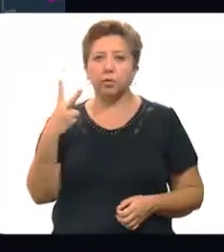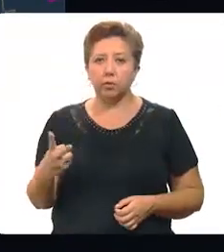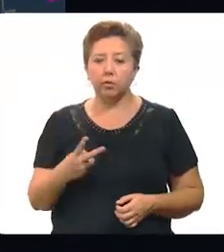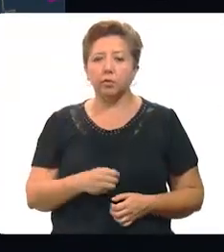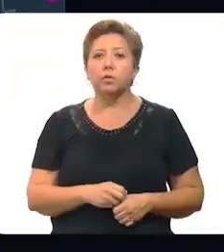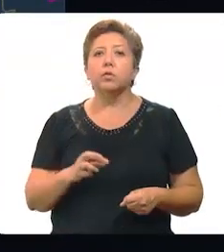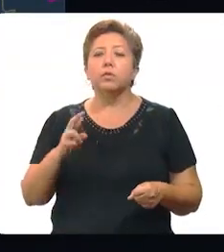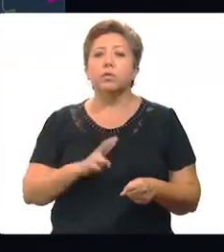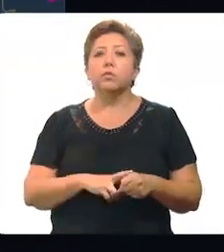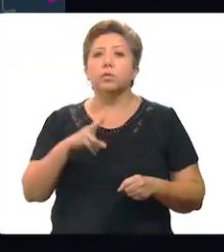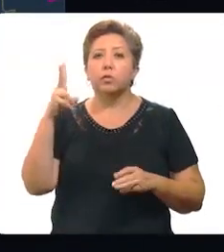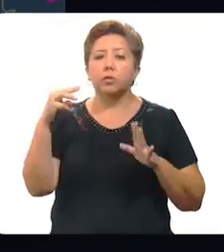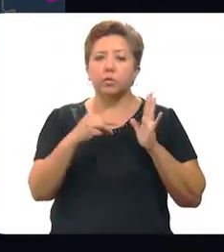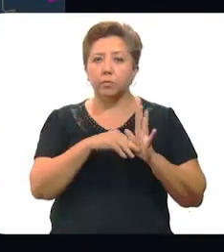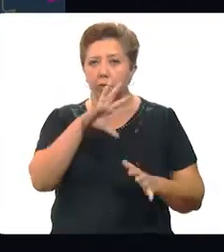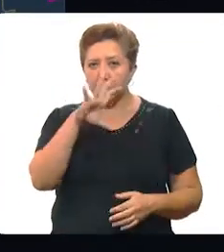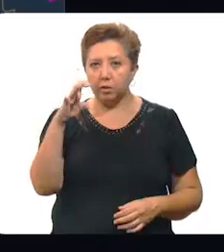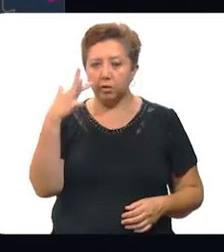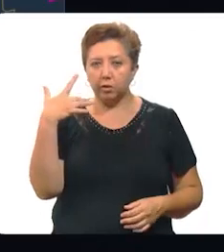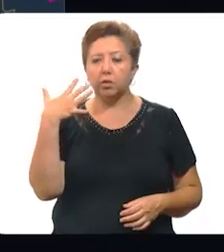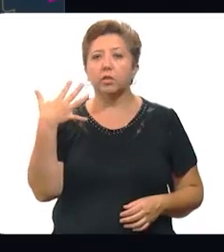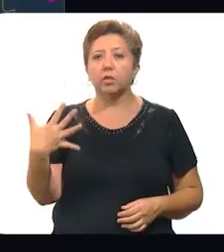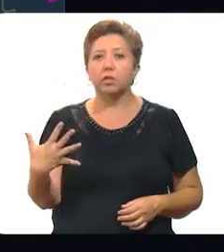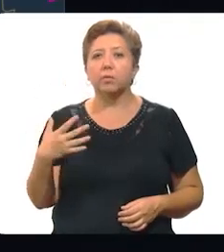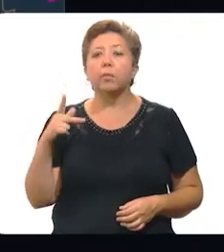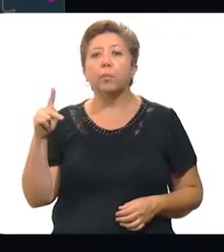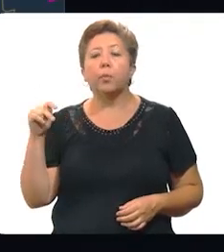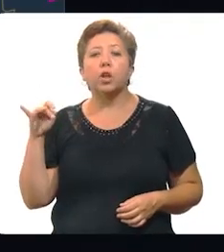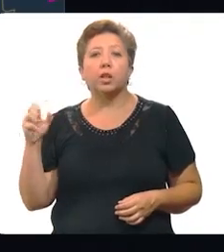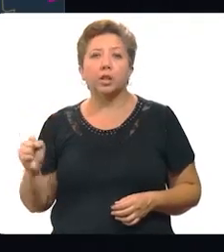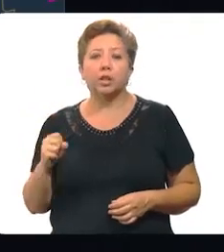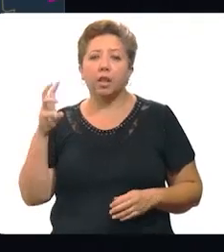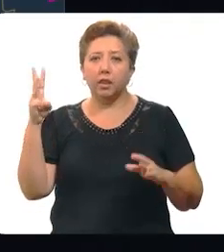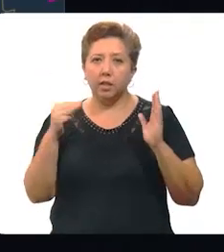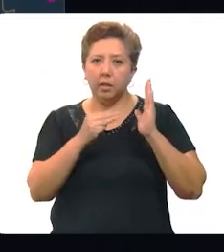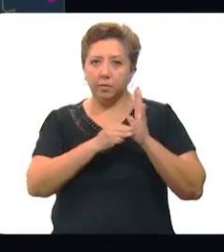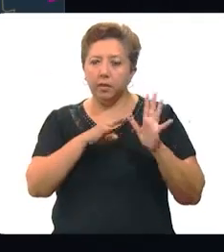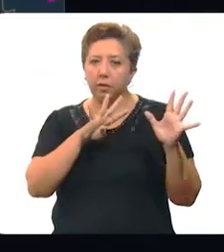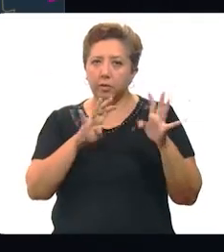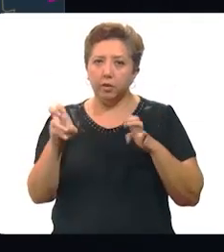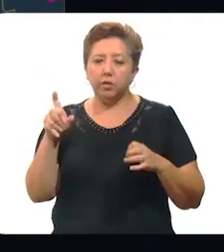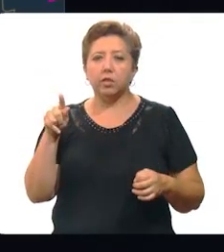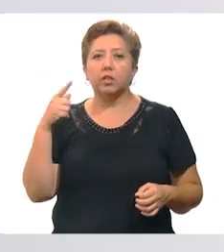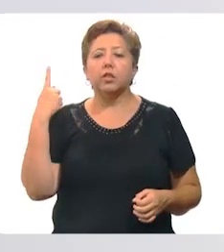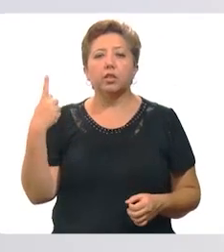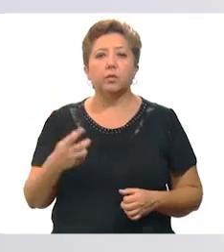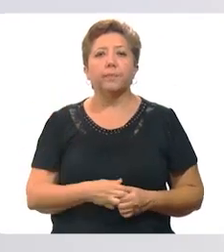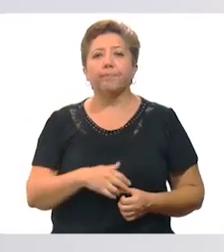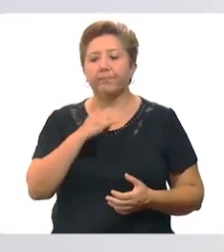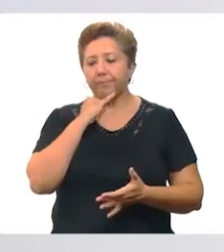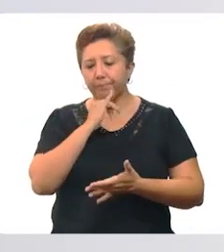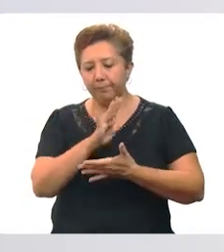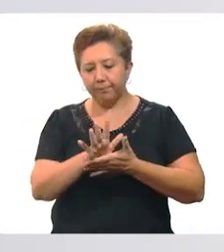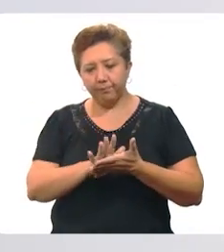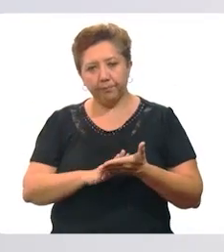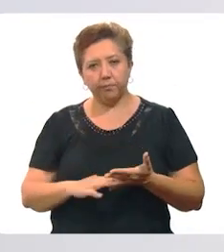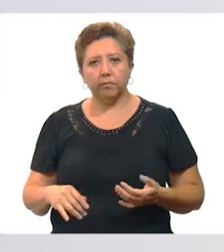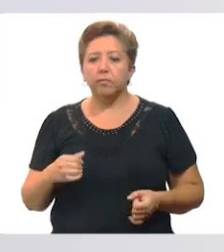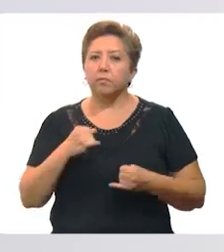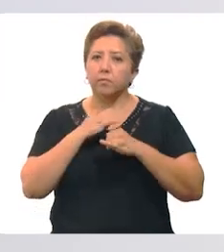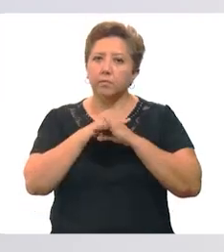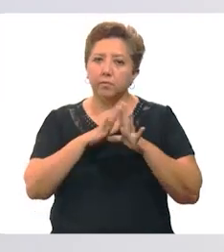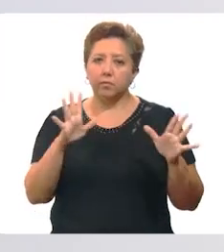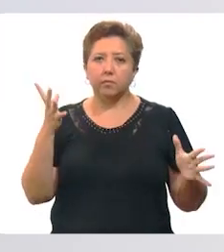en la zona sur 2.555, en la zona poniente 3.971. Lamentablemente, en este